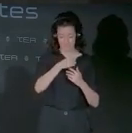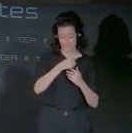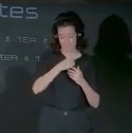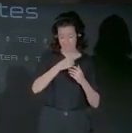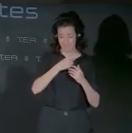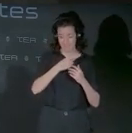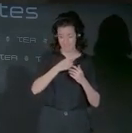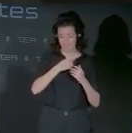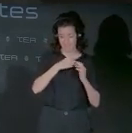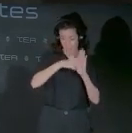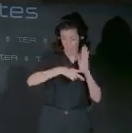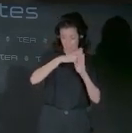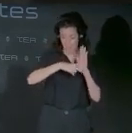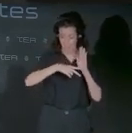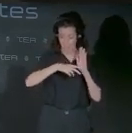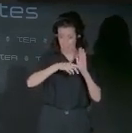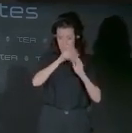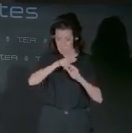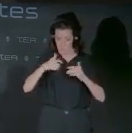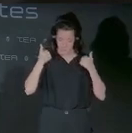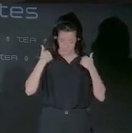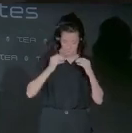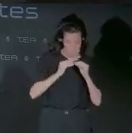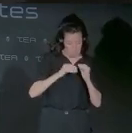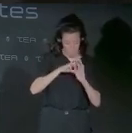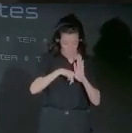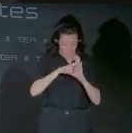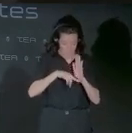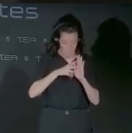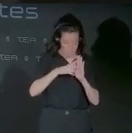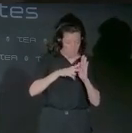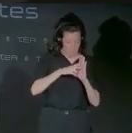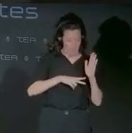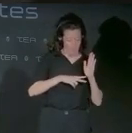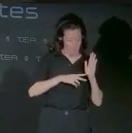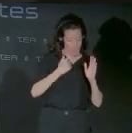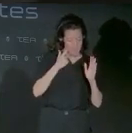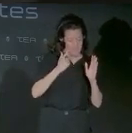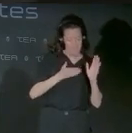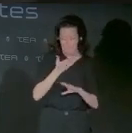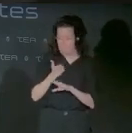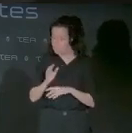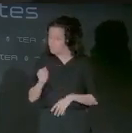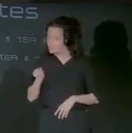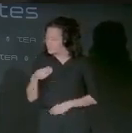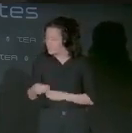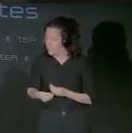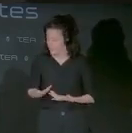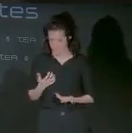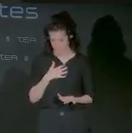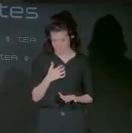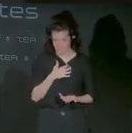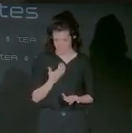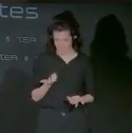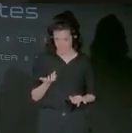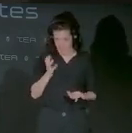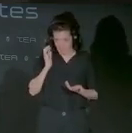ocurre dentro de casa es muy difícil de controlar y por eso pues hay un montón de problemas que en principio están regulados pero que no se sabe que ocurren.